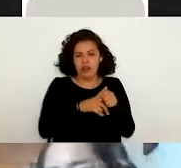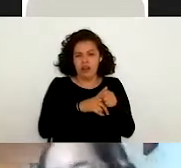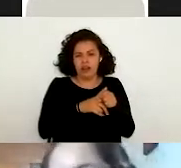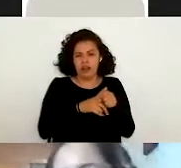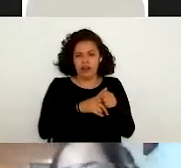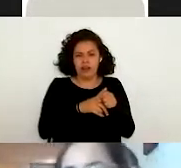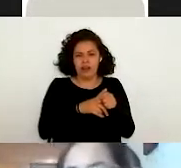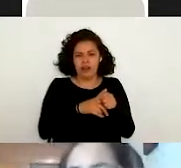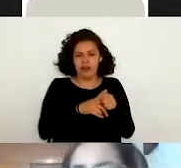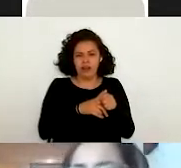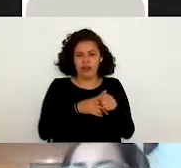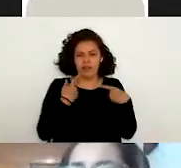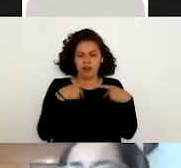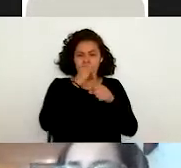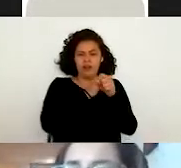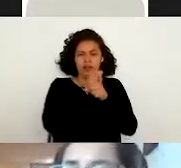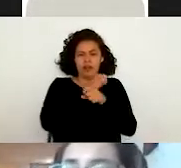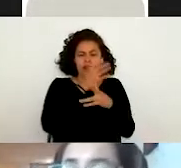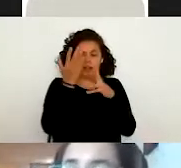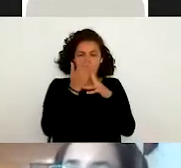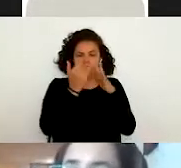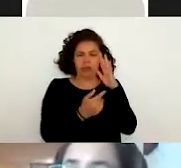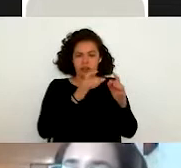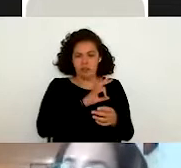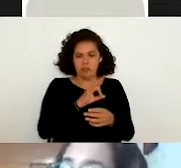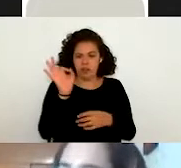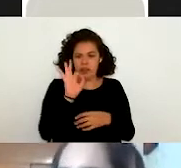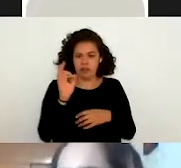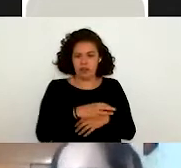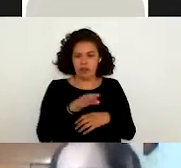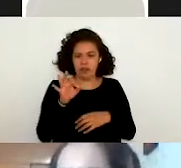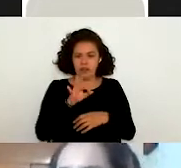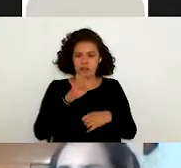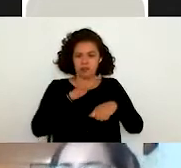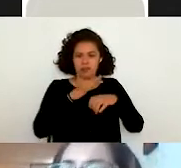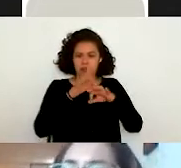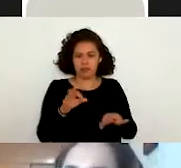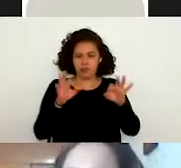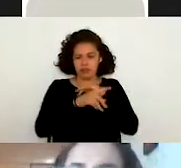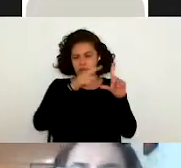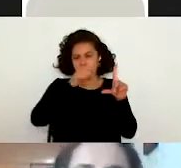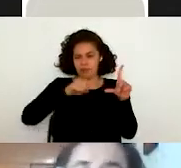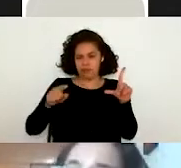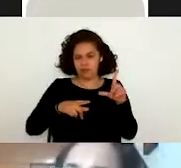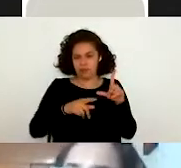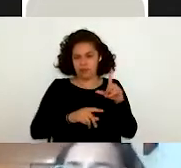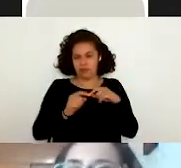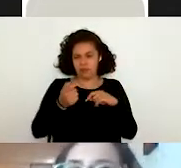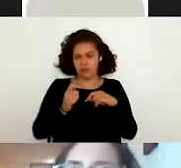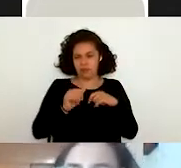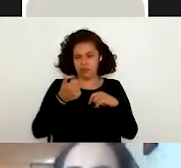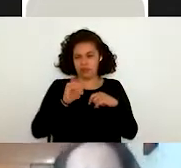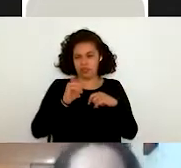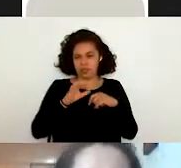en dos las investigaciones, ¿no? Personas que tal vez consideran no tan importantes las estadísticas y otras que sí. A mí